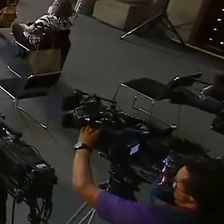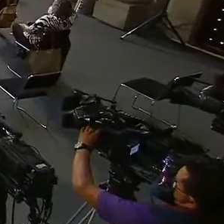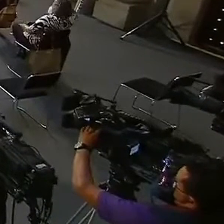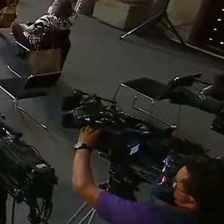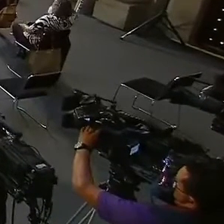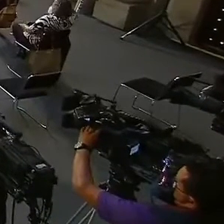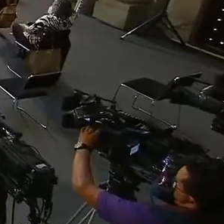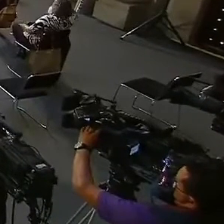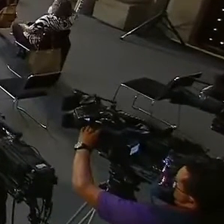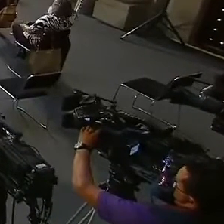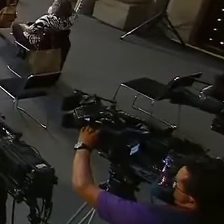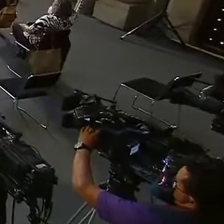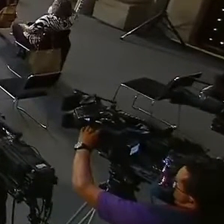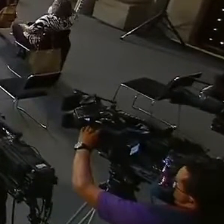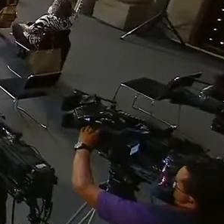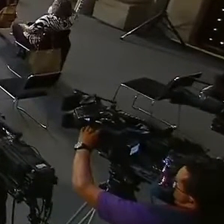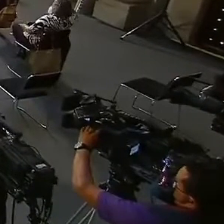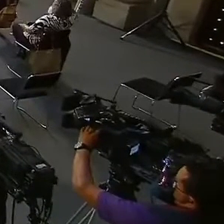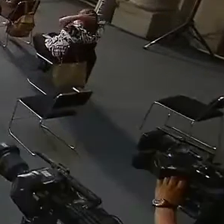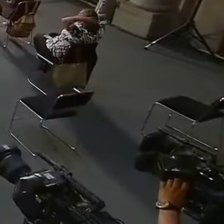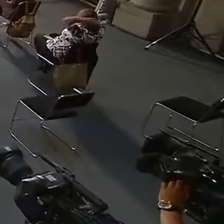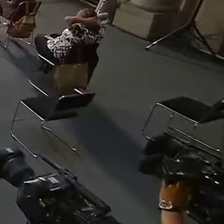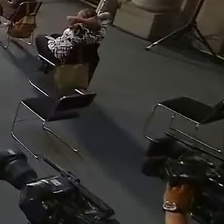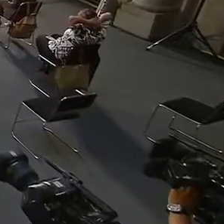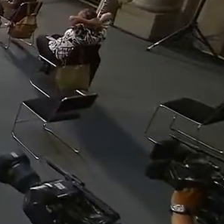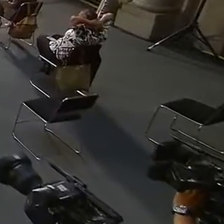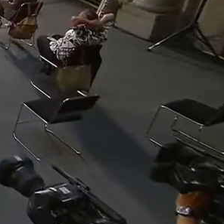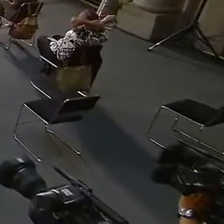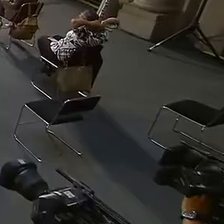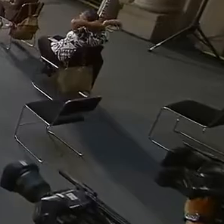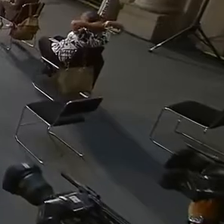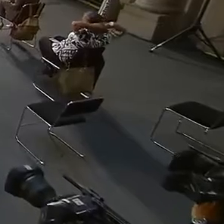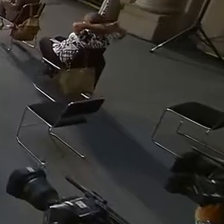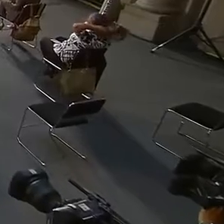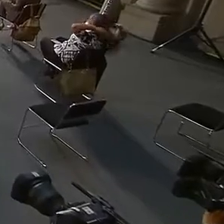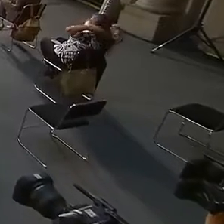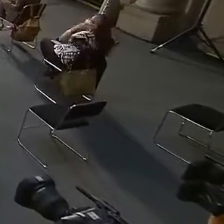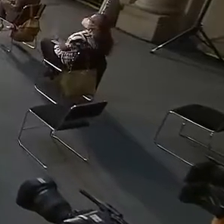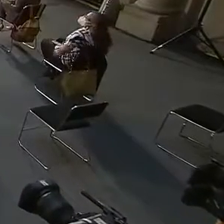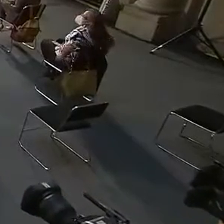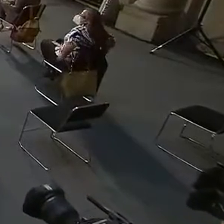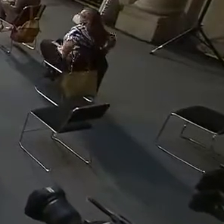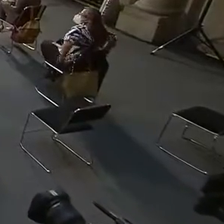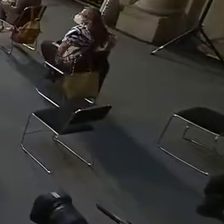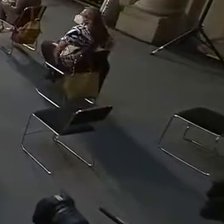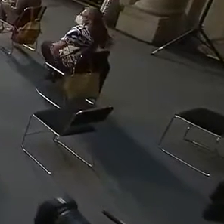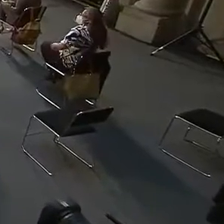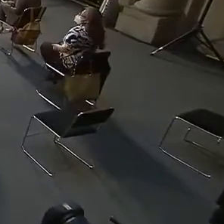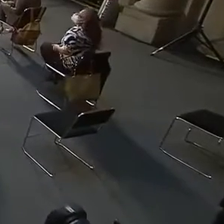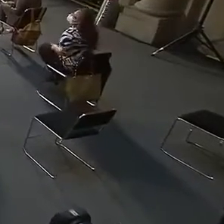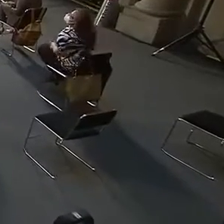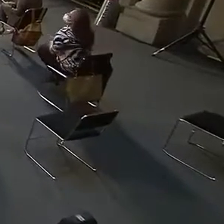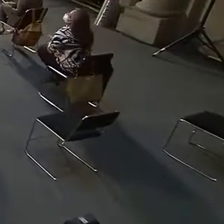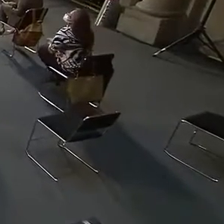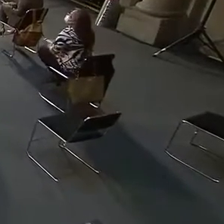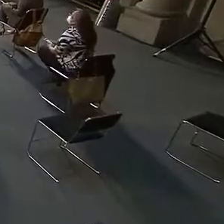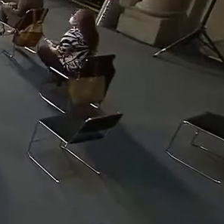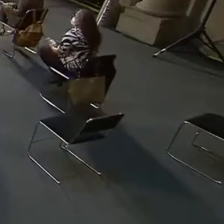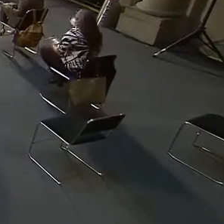Esta es la presentación. Este es un informe de todo lo que se está